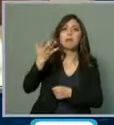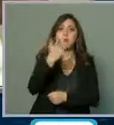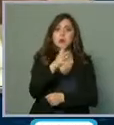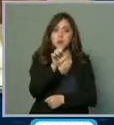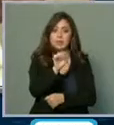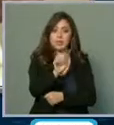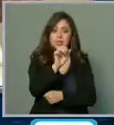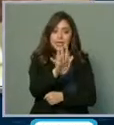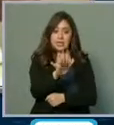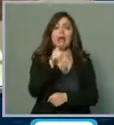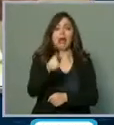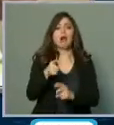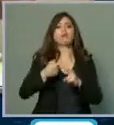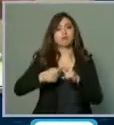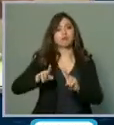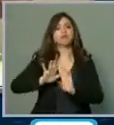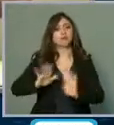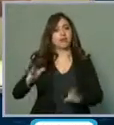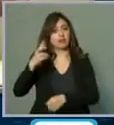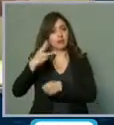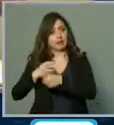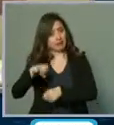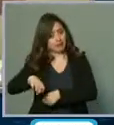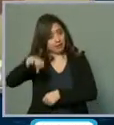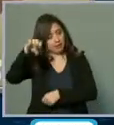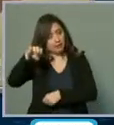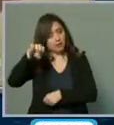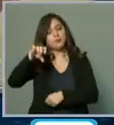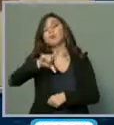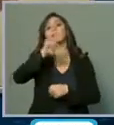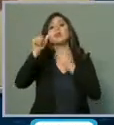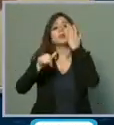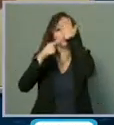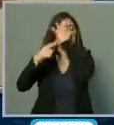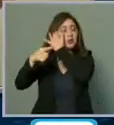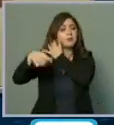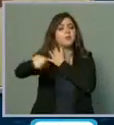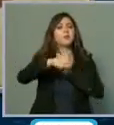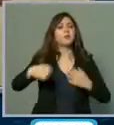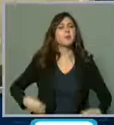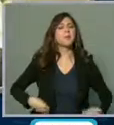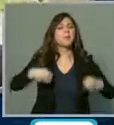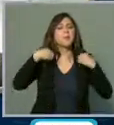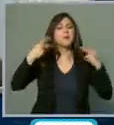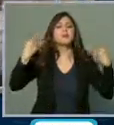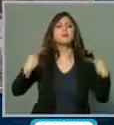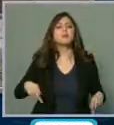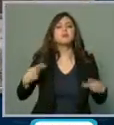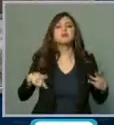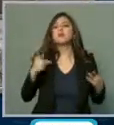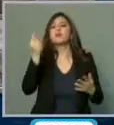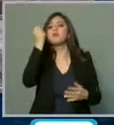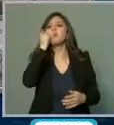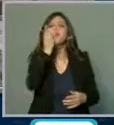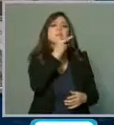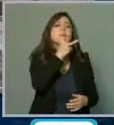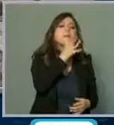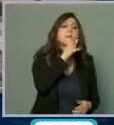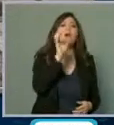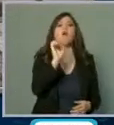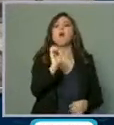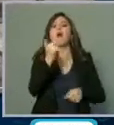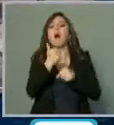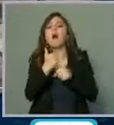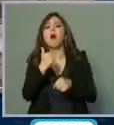partida. Pero más o menos en esta calidad de vida que estamos hablando para la gente de la tercera edad, ya sean nuestros padres o nuestros abuelos,